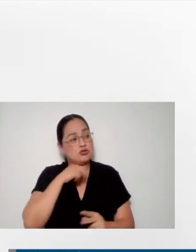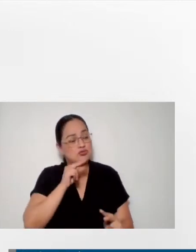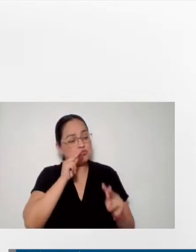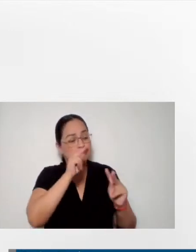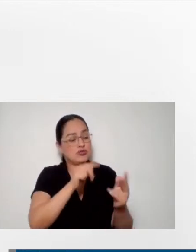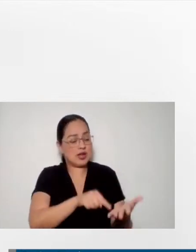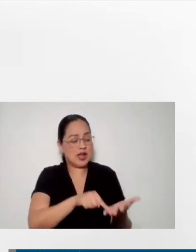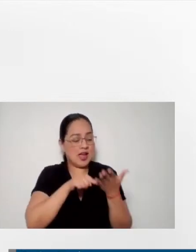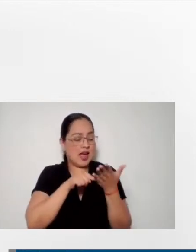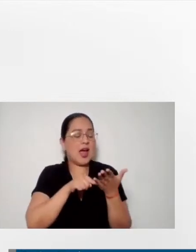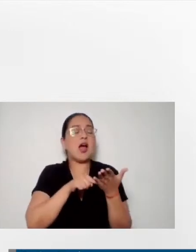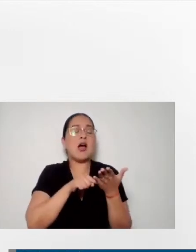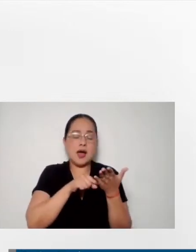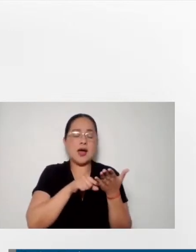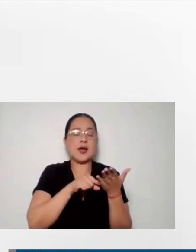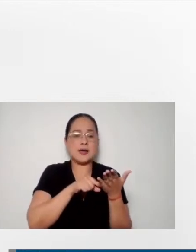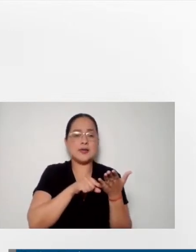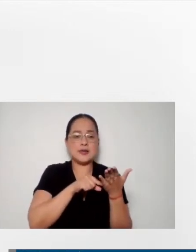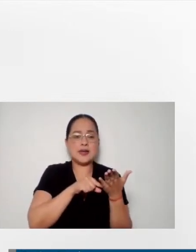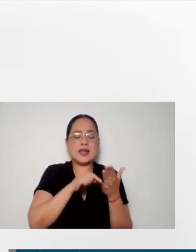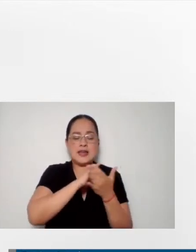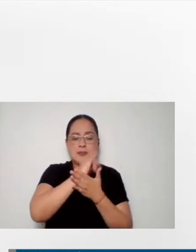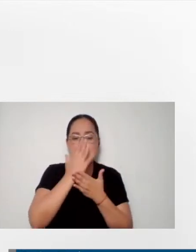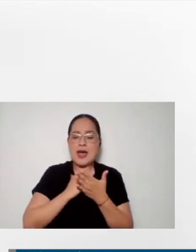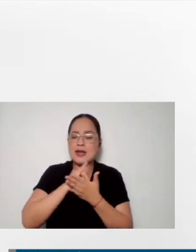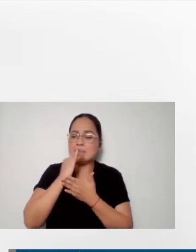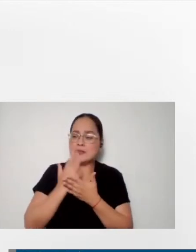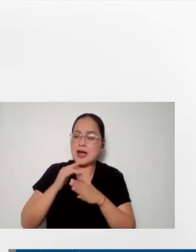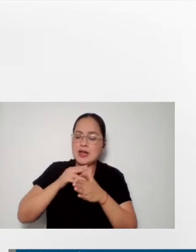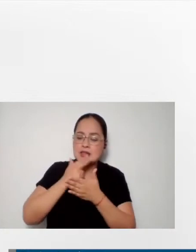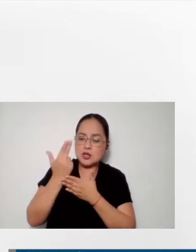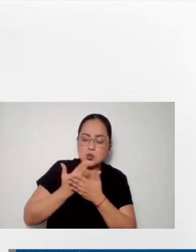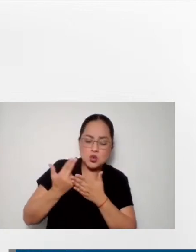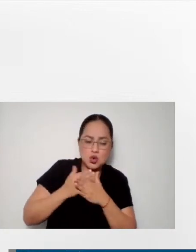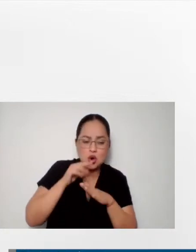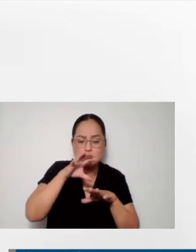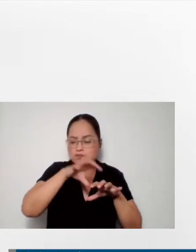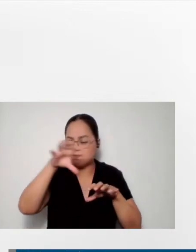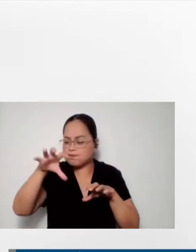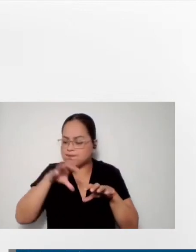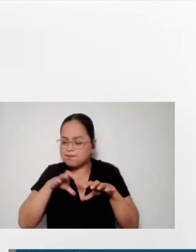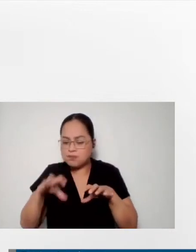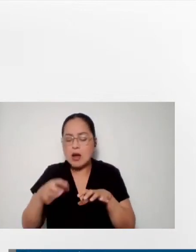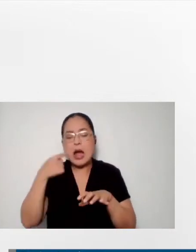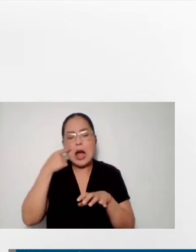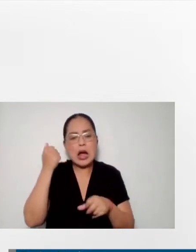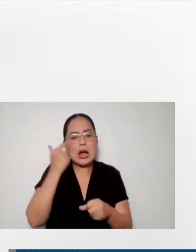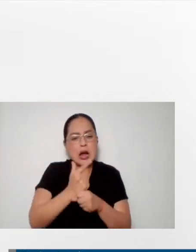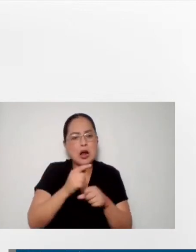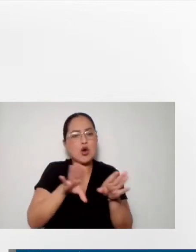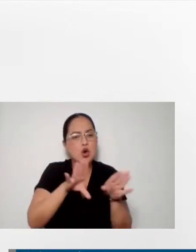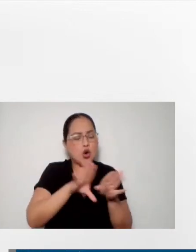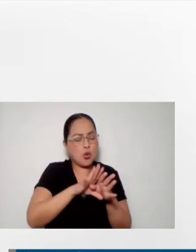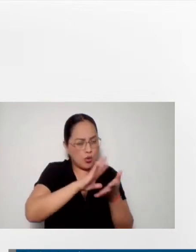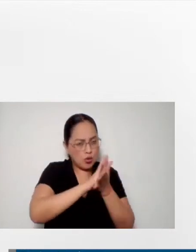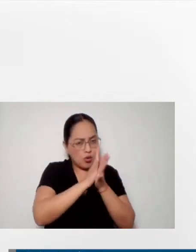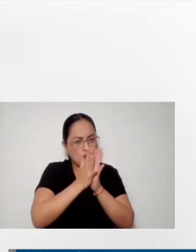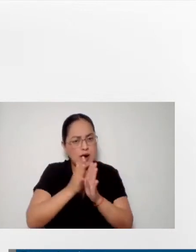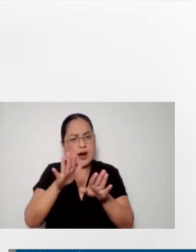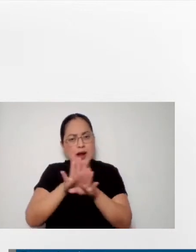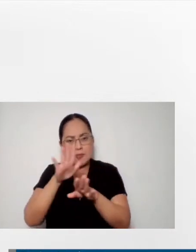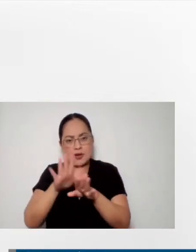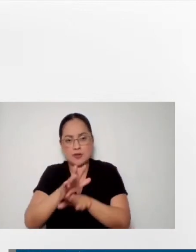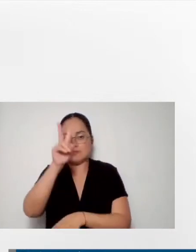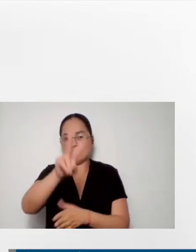cómo hemos ido avanzando, y la verdad es que ese trabajo me parece titánico, pero sobre todo sumamente valioso.